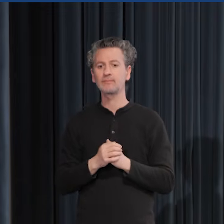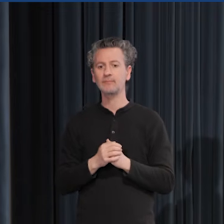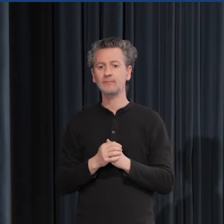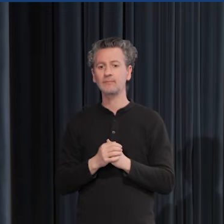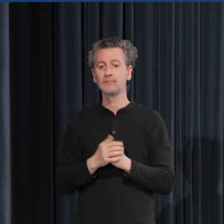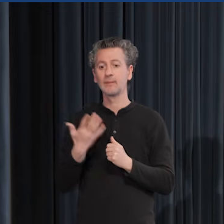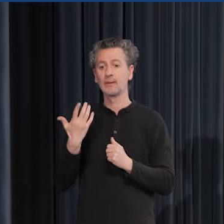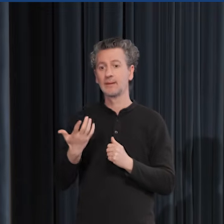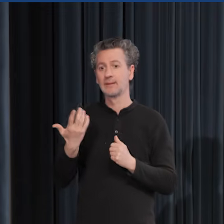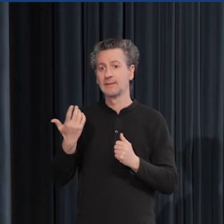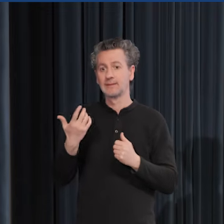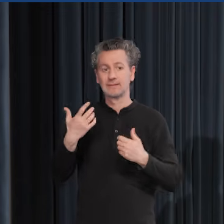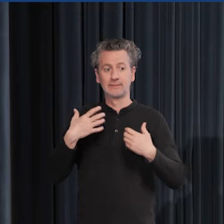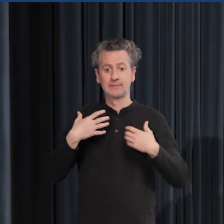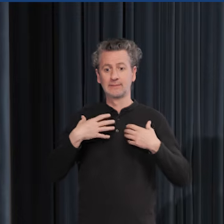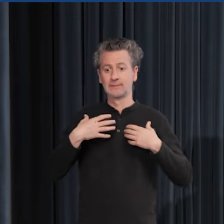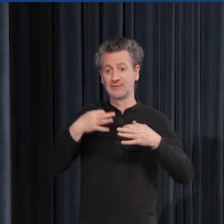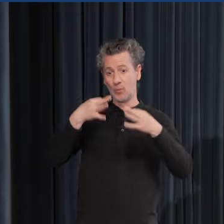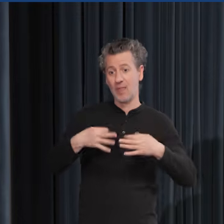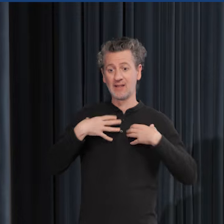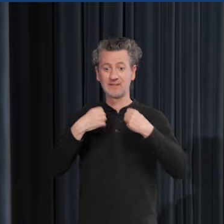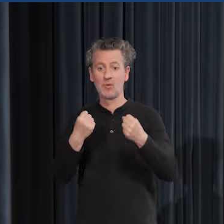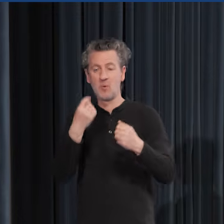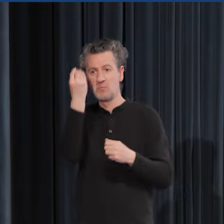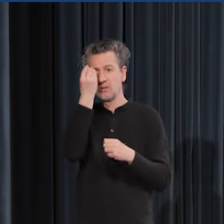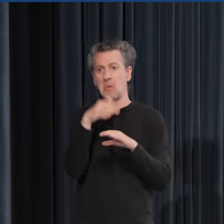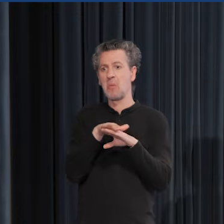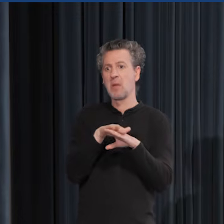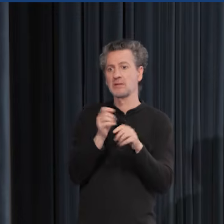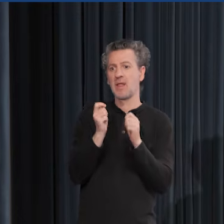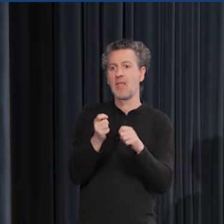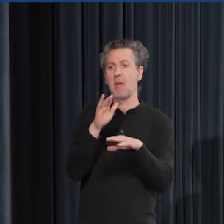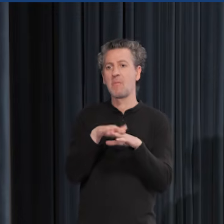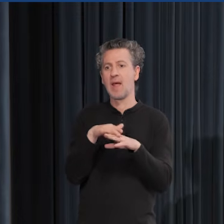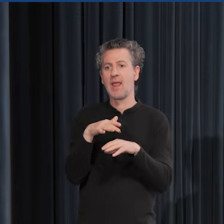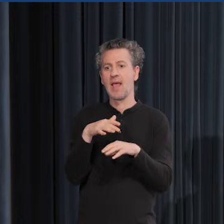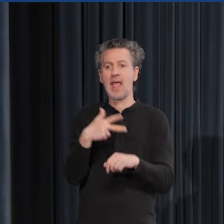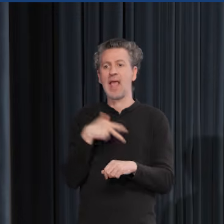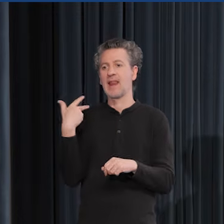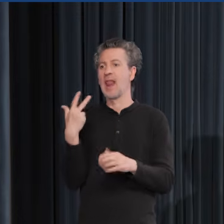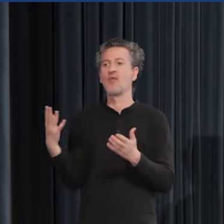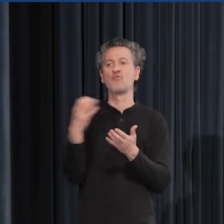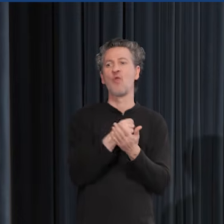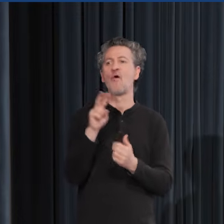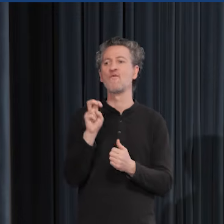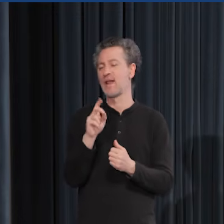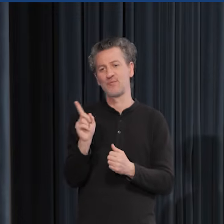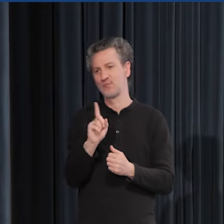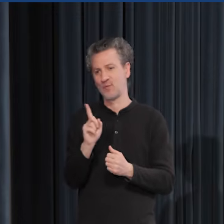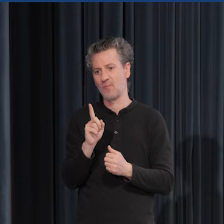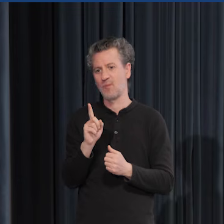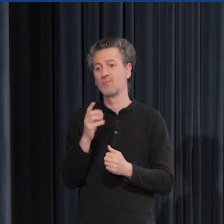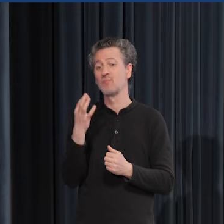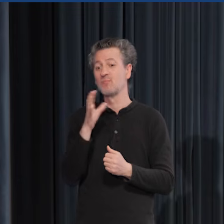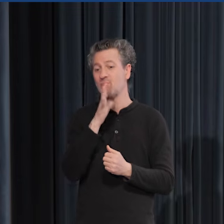que la seguridad y salud podemos establecer algo base que valga para todo el mundo, porque tenemos que creer que tenemos que